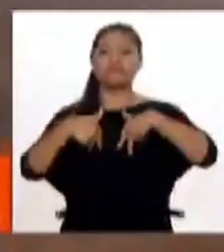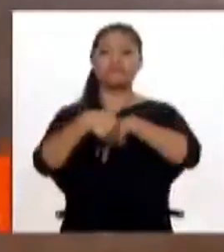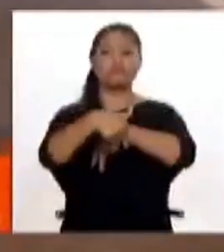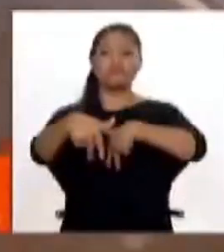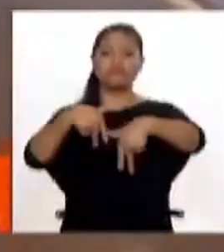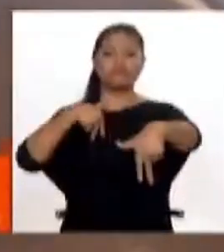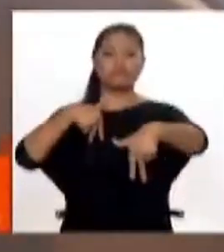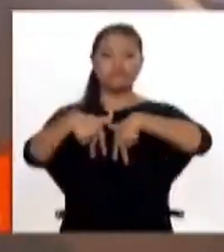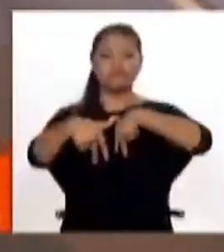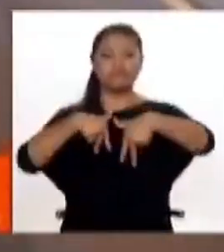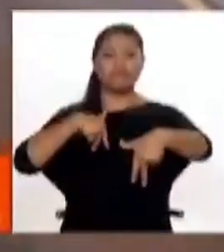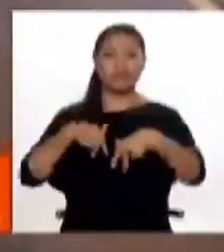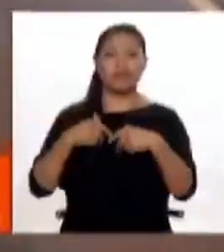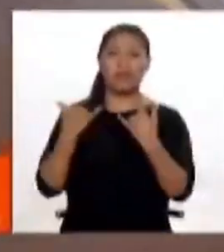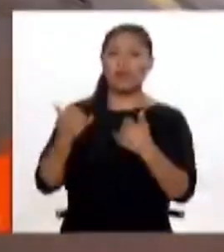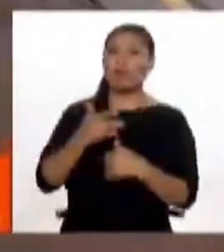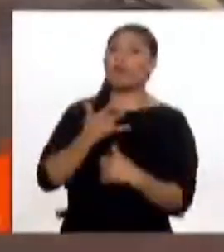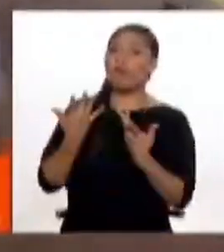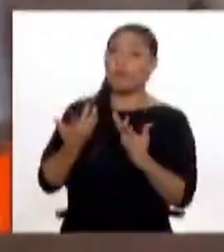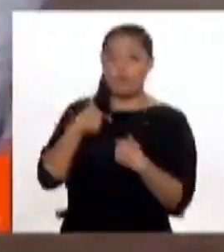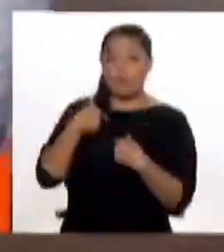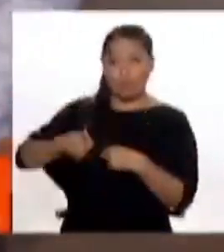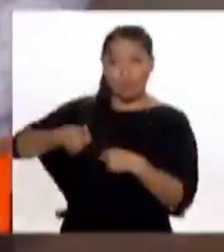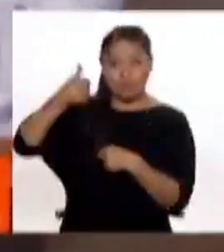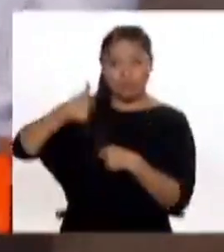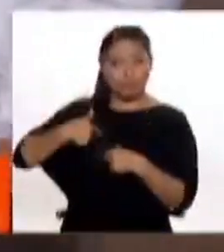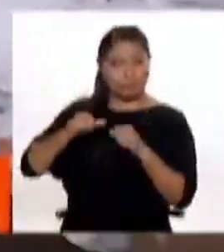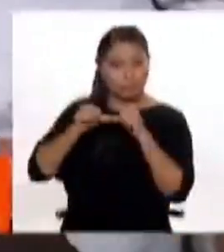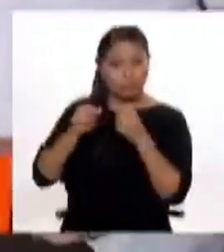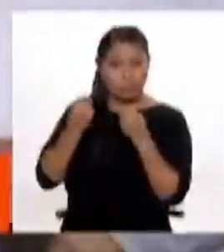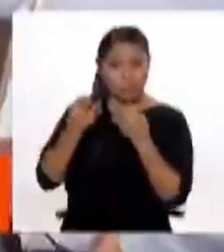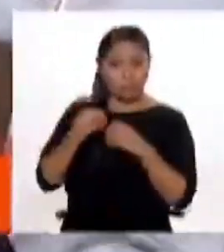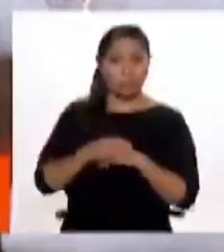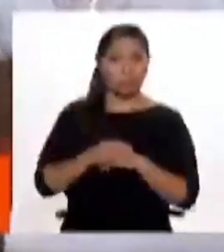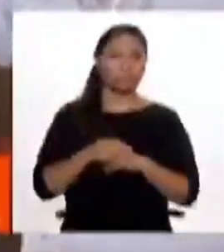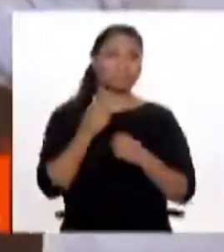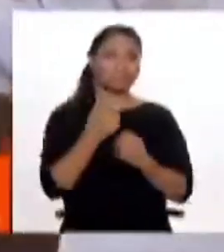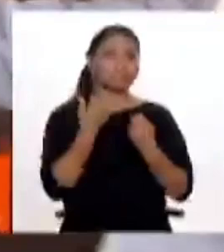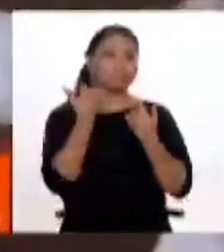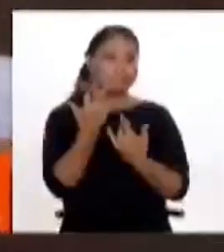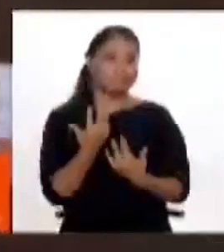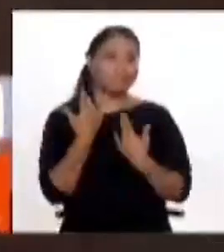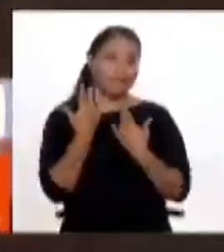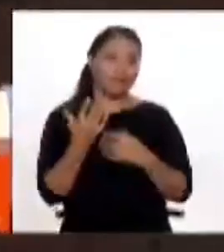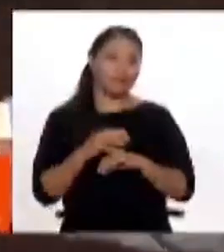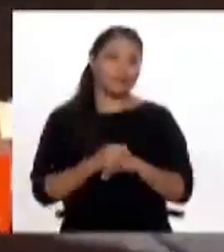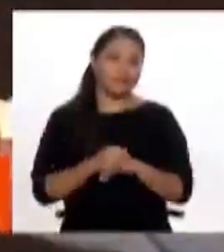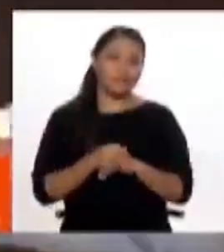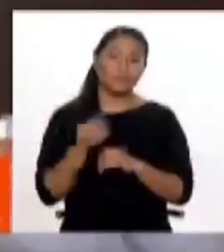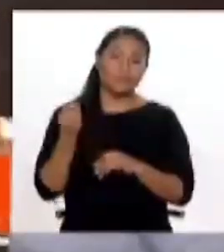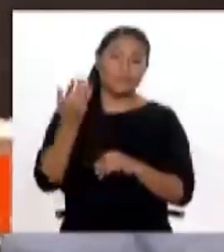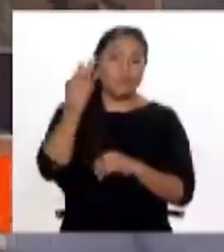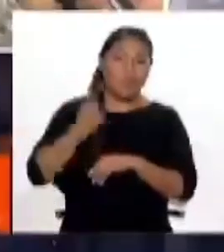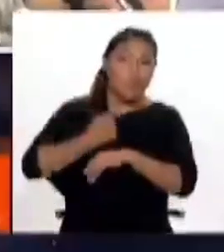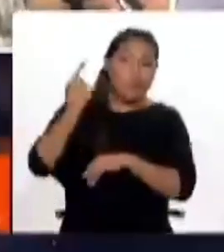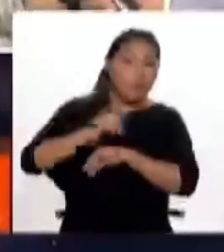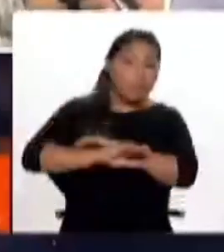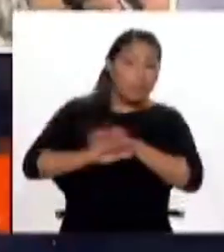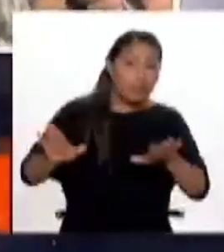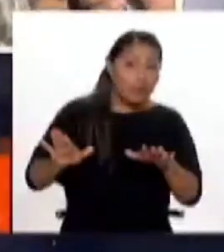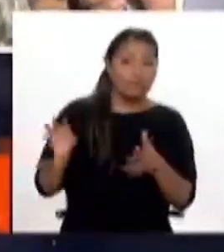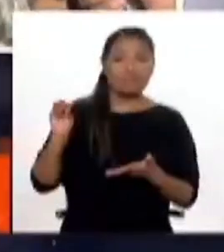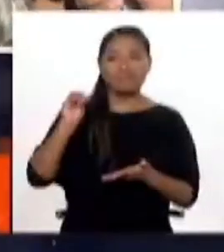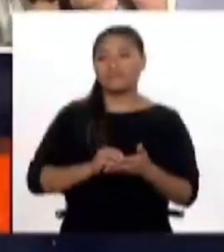las autoridades al ver esta situación que continúe de repente? Ah, esperemos, pues no, que no solamente sea por un día o por